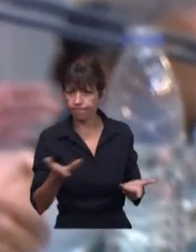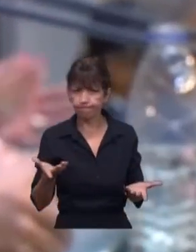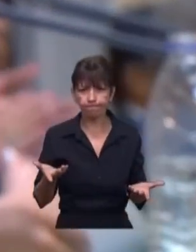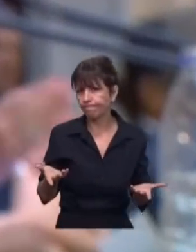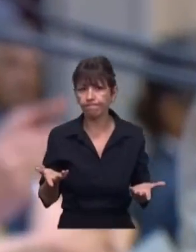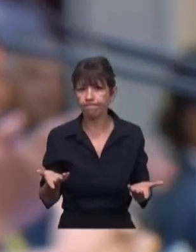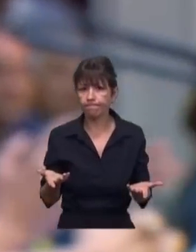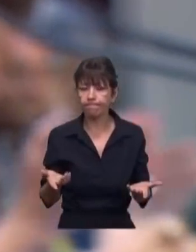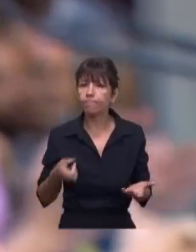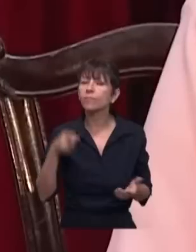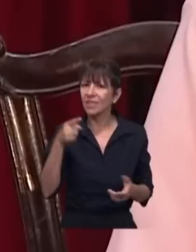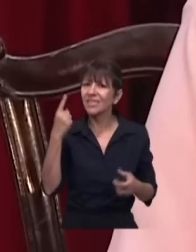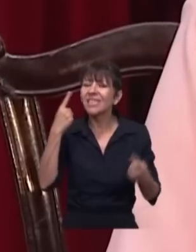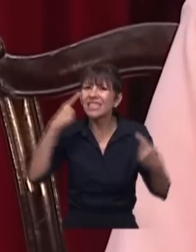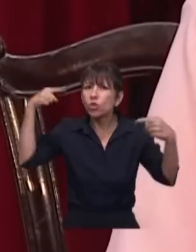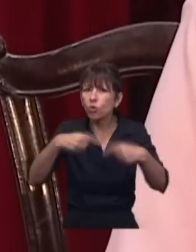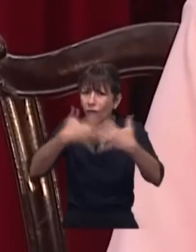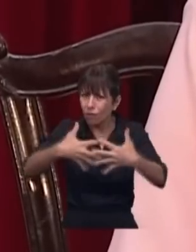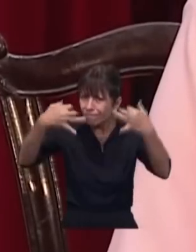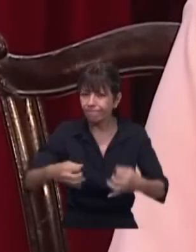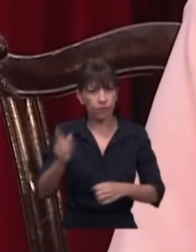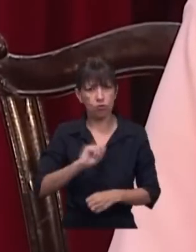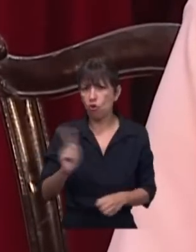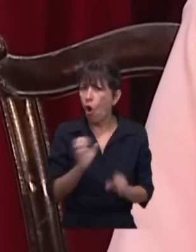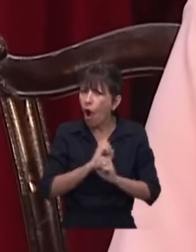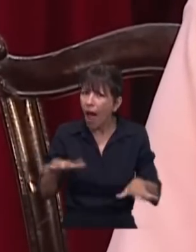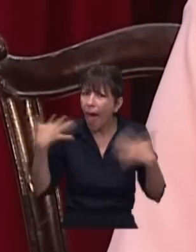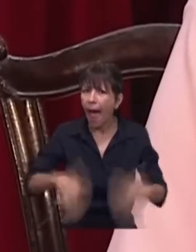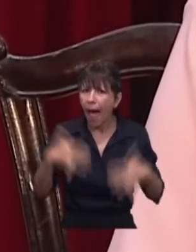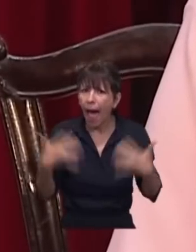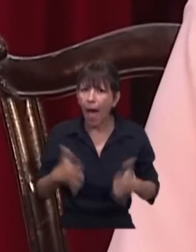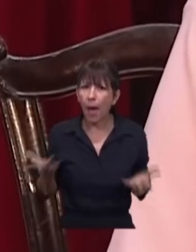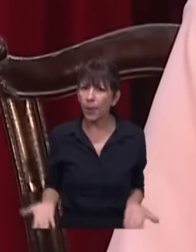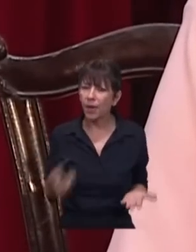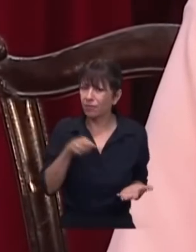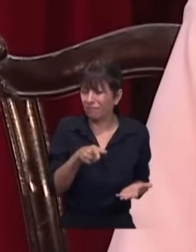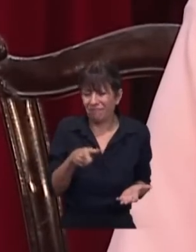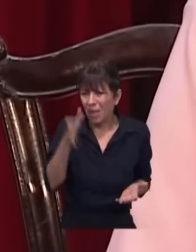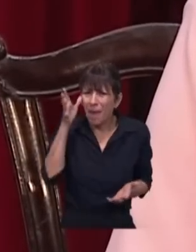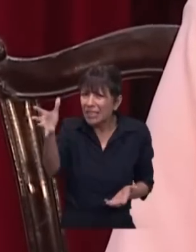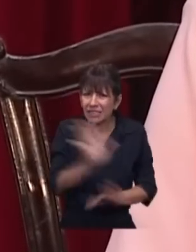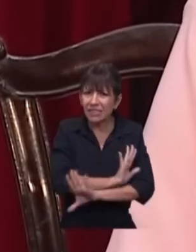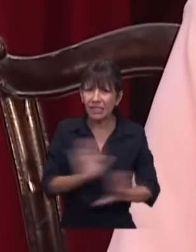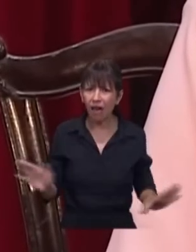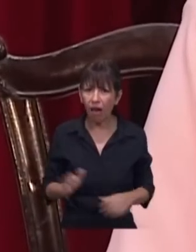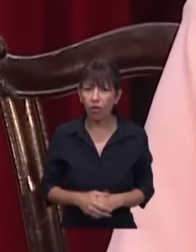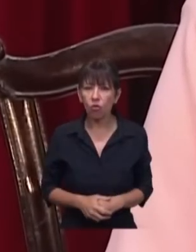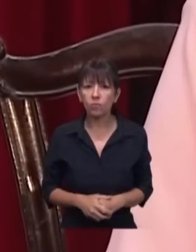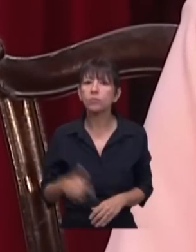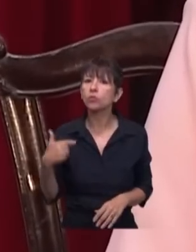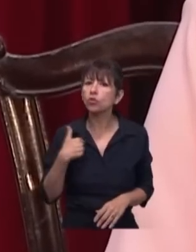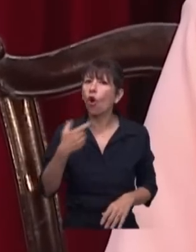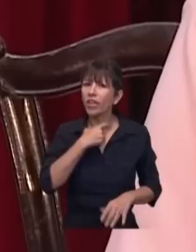La gravedad institucional que todo eso supone es mayúscula. Quiero llamar